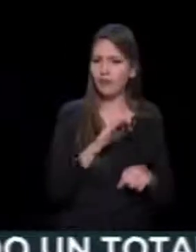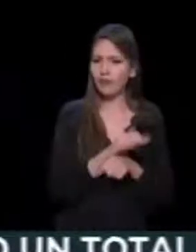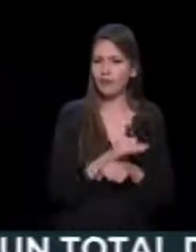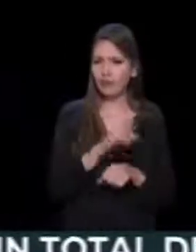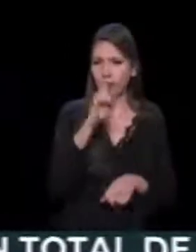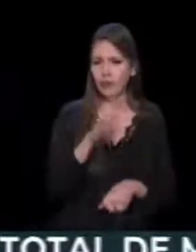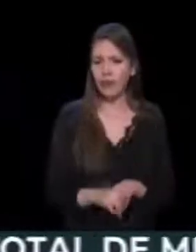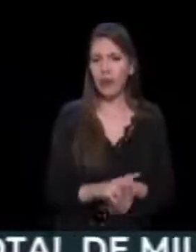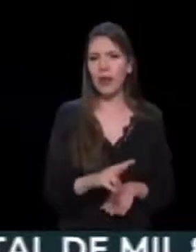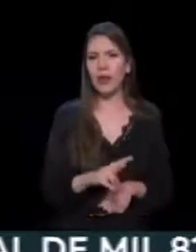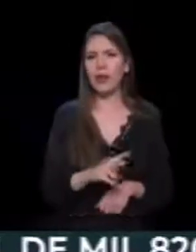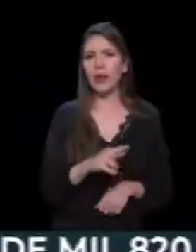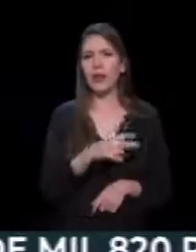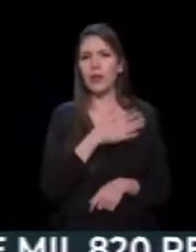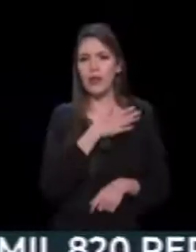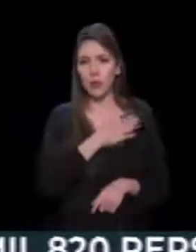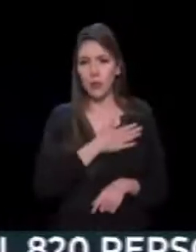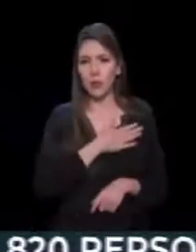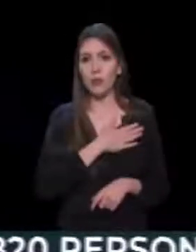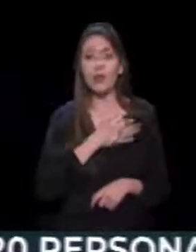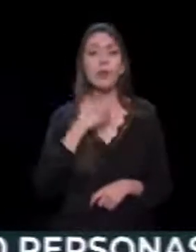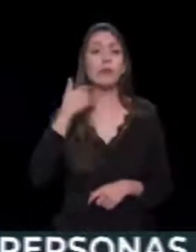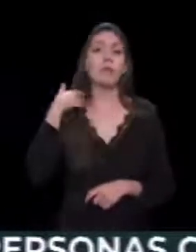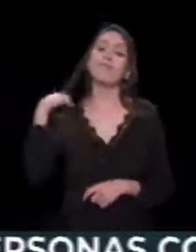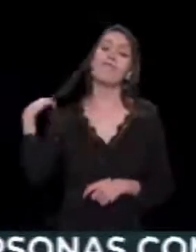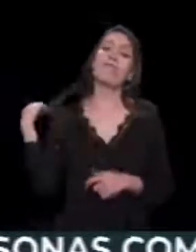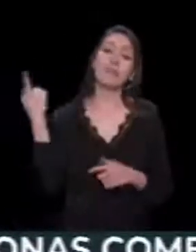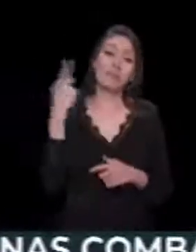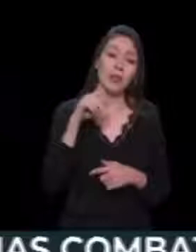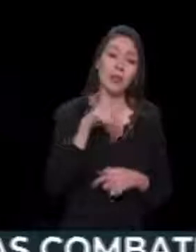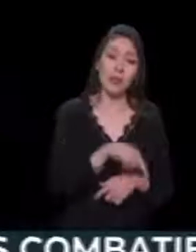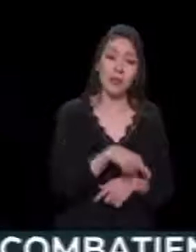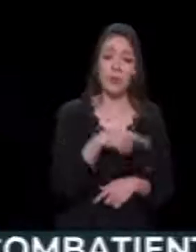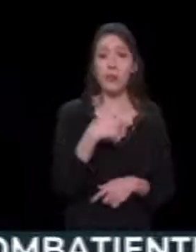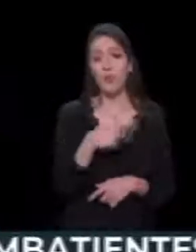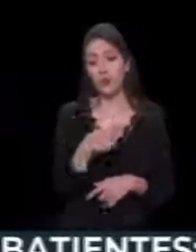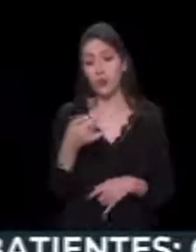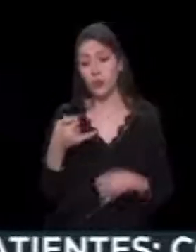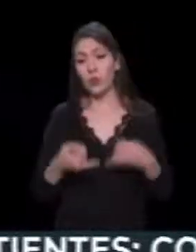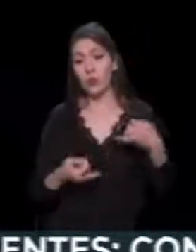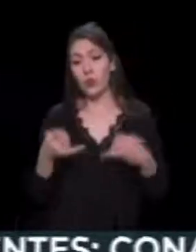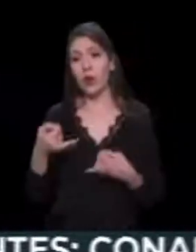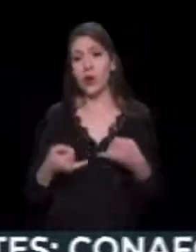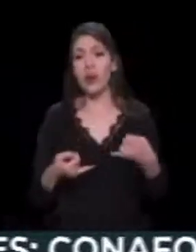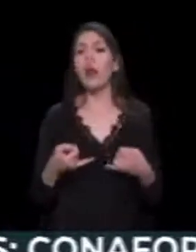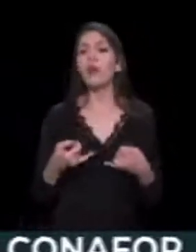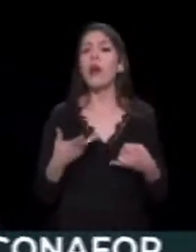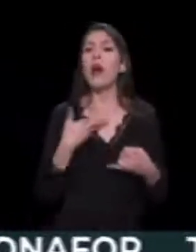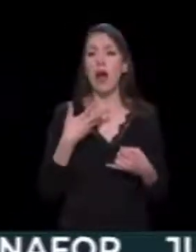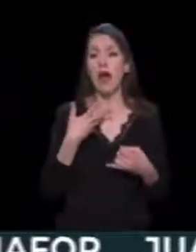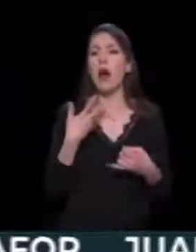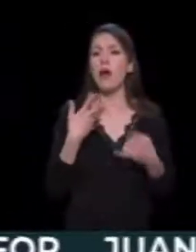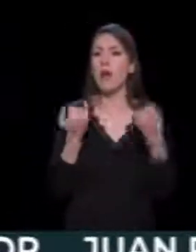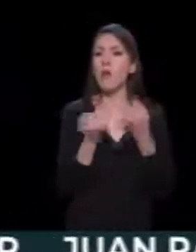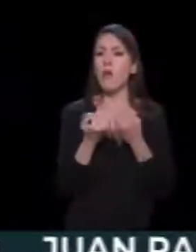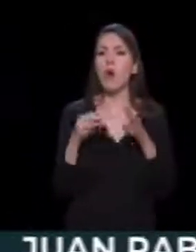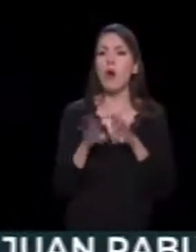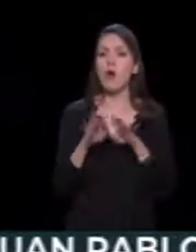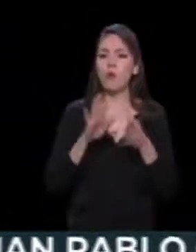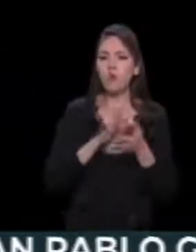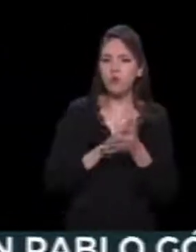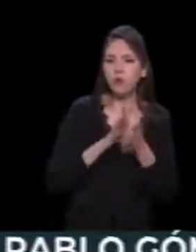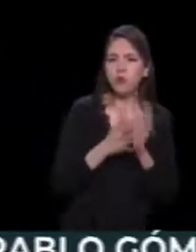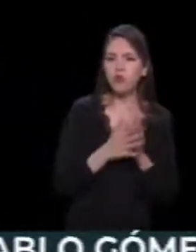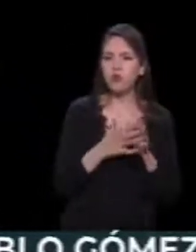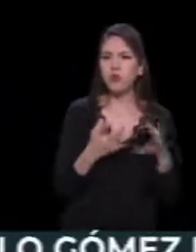que ha ocurrido en este país, lamentablemente, es que el Poder Judicial ha sido otro de los cómplices de la construcción,